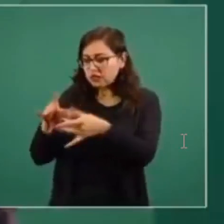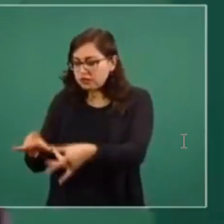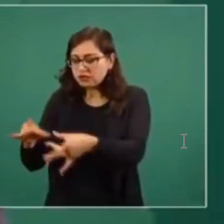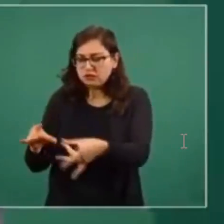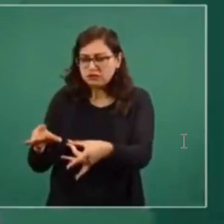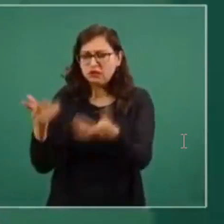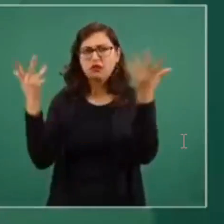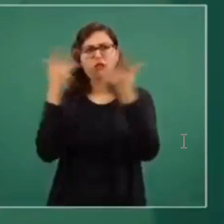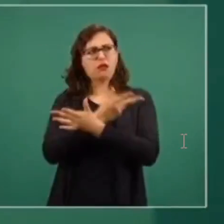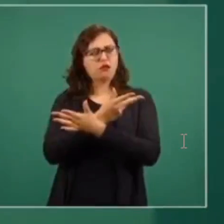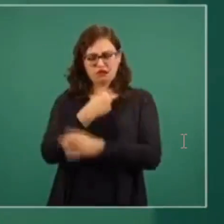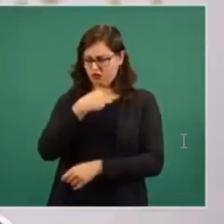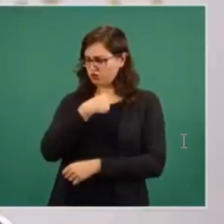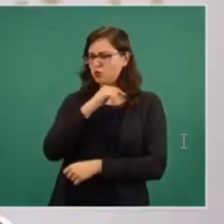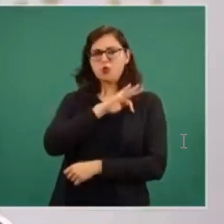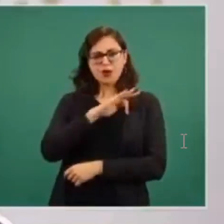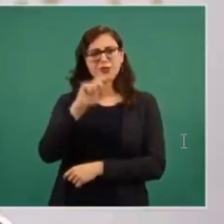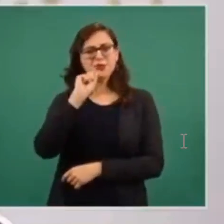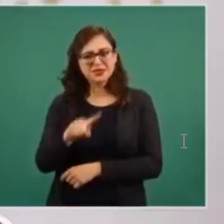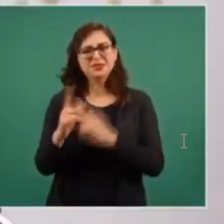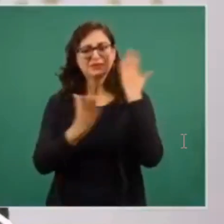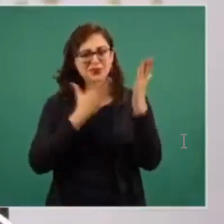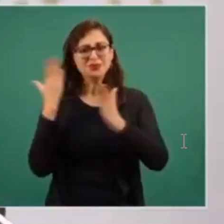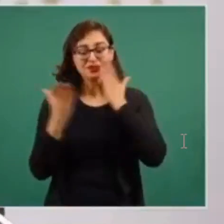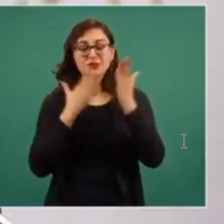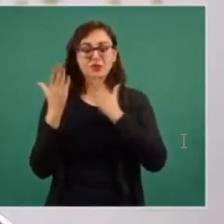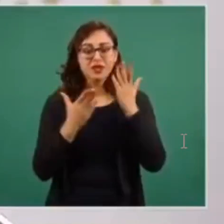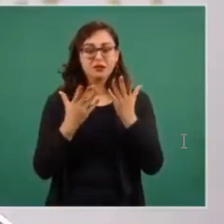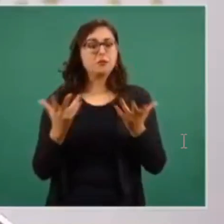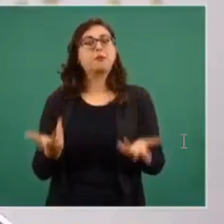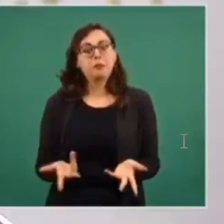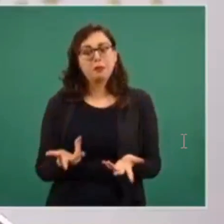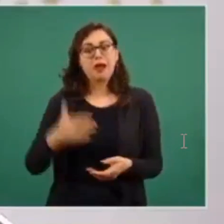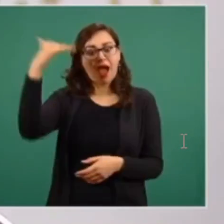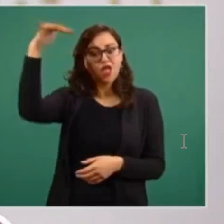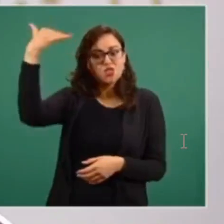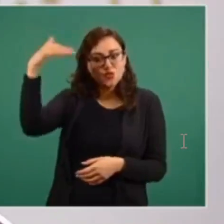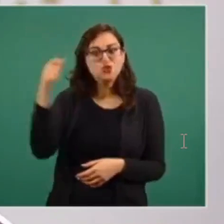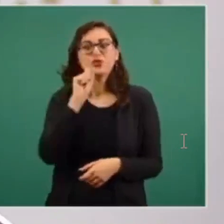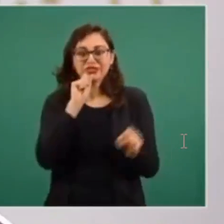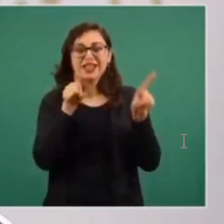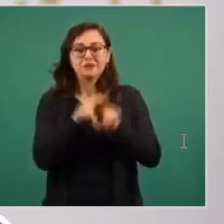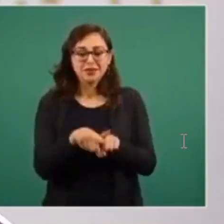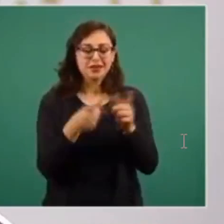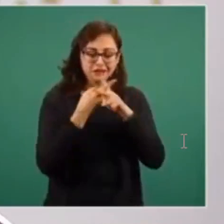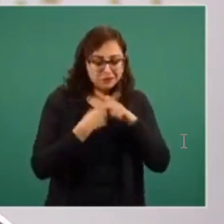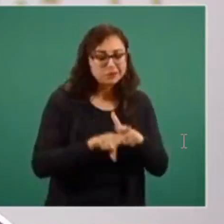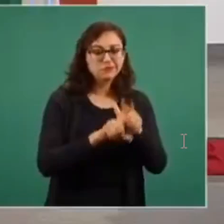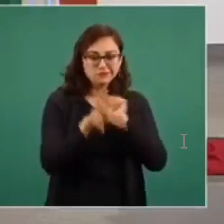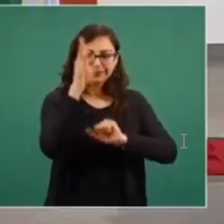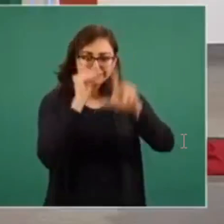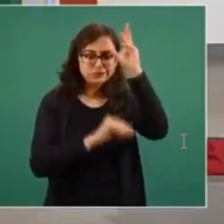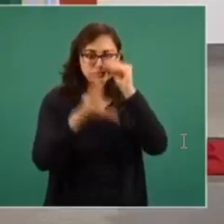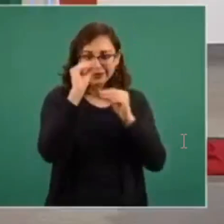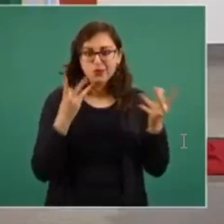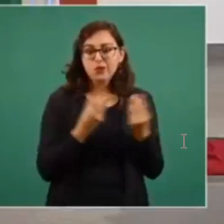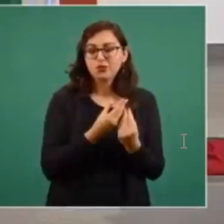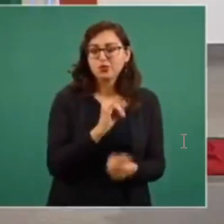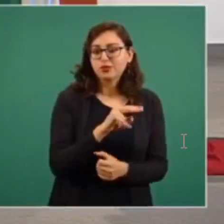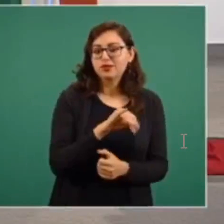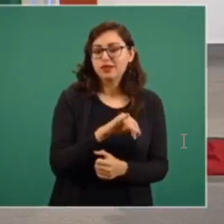la certificación de mis estudios de educación básica, y se ha realmente disminuido el rezago educativo de adultos a través del INEA.